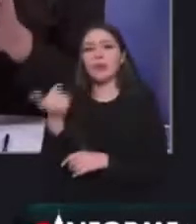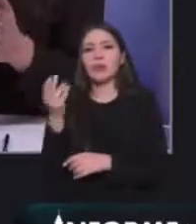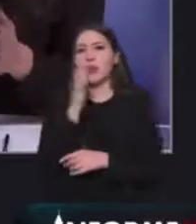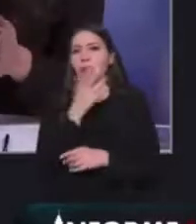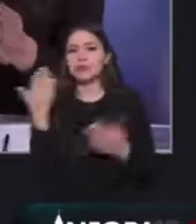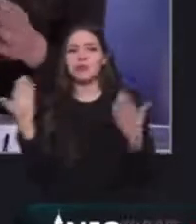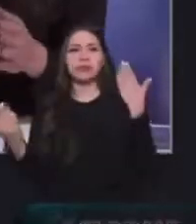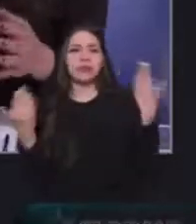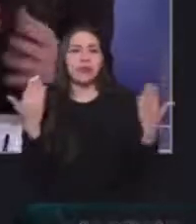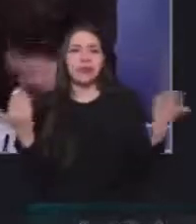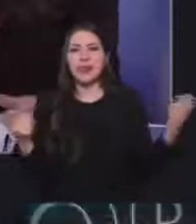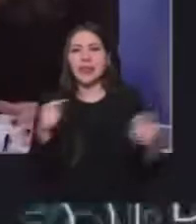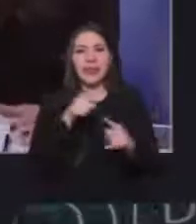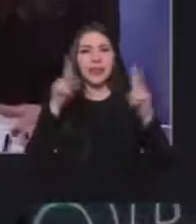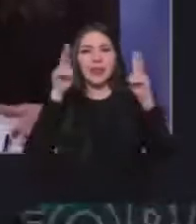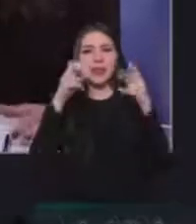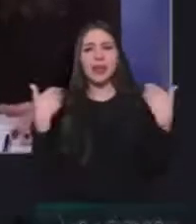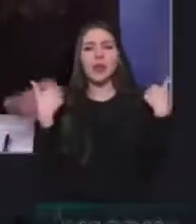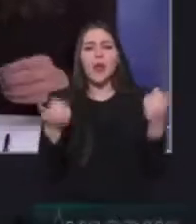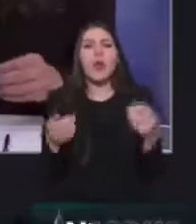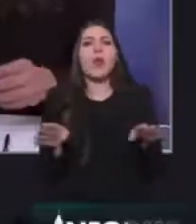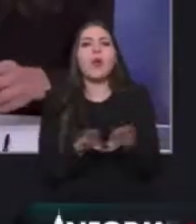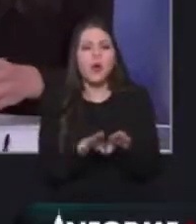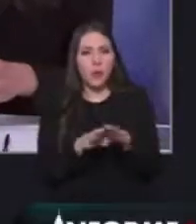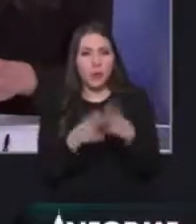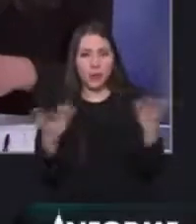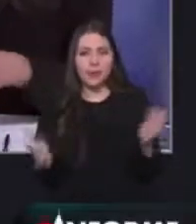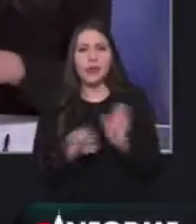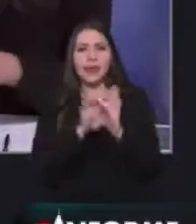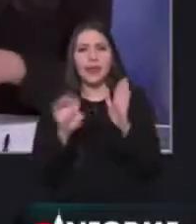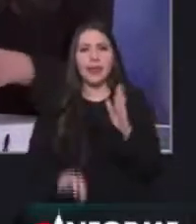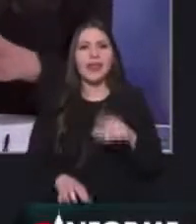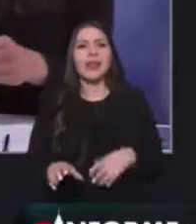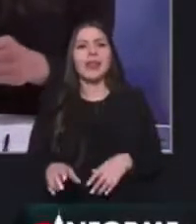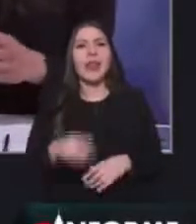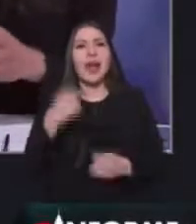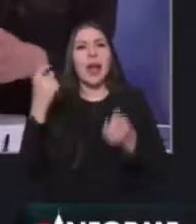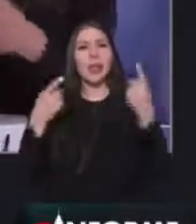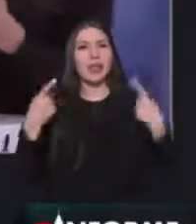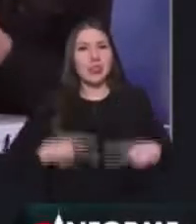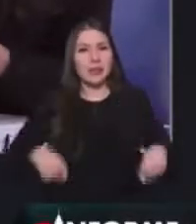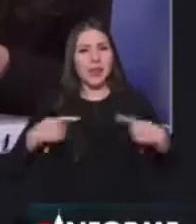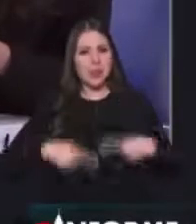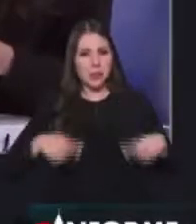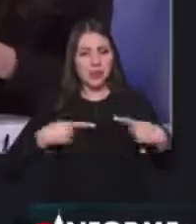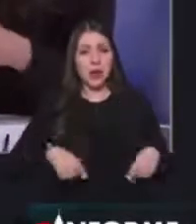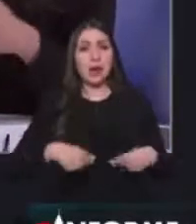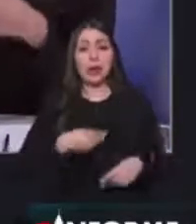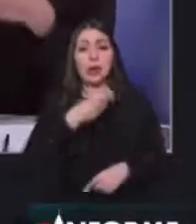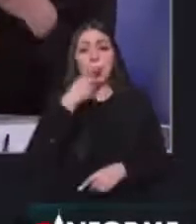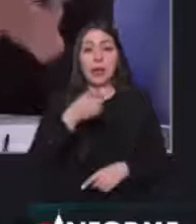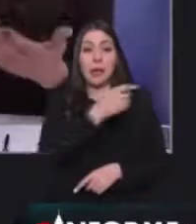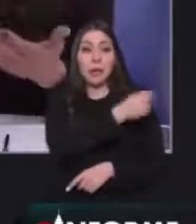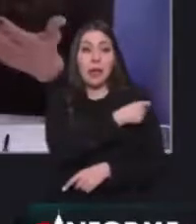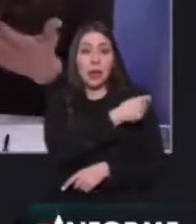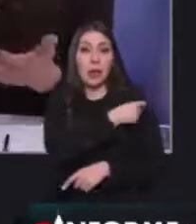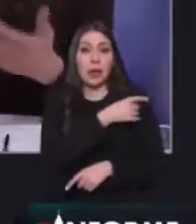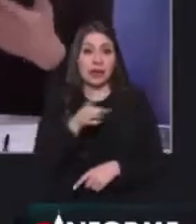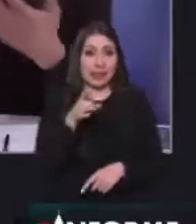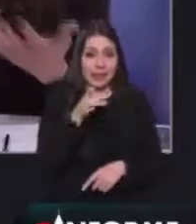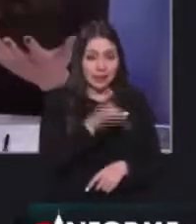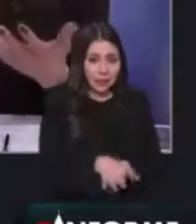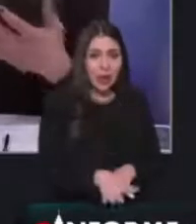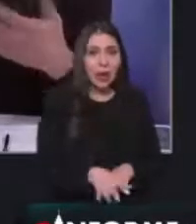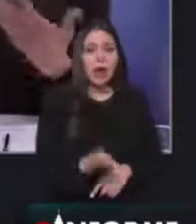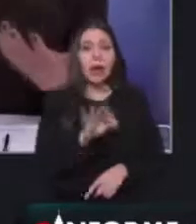¿cómo dimensionamos este tema? Por ejemplo, la información de que algunas personas que ya se hubieran vacunado pudieron haber